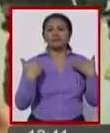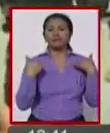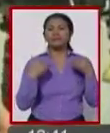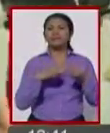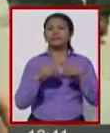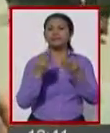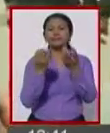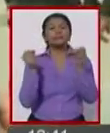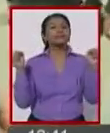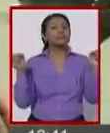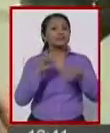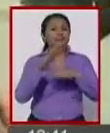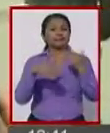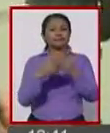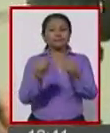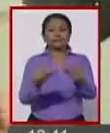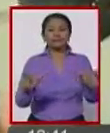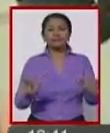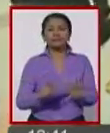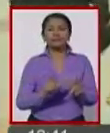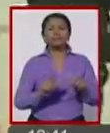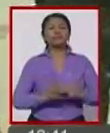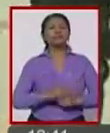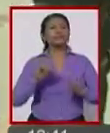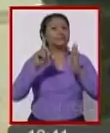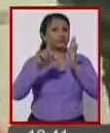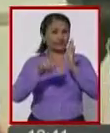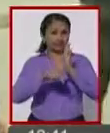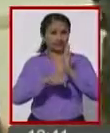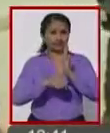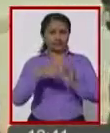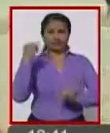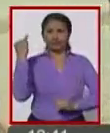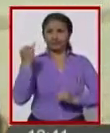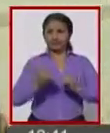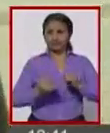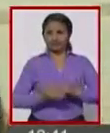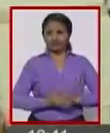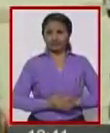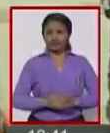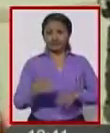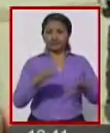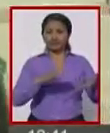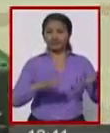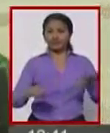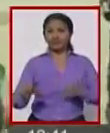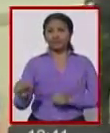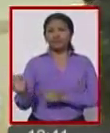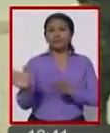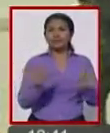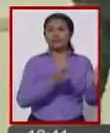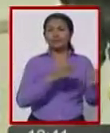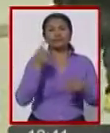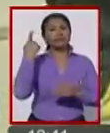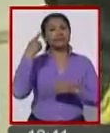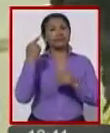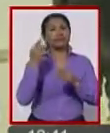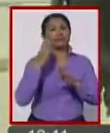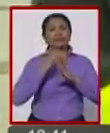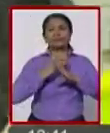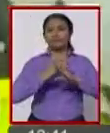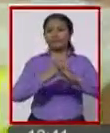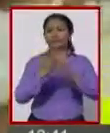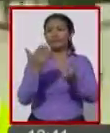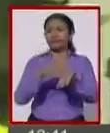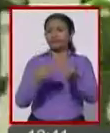proceder al enfriamiento de la infraestructura y posterior y finalmente realizar el ventilaje correspondiente para evitar que